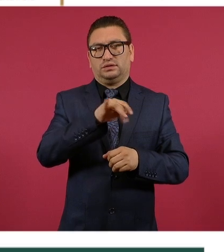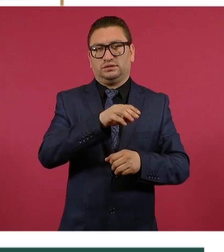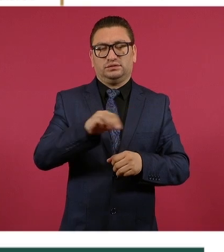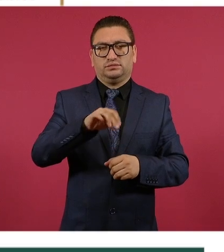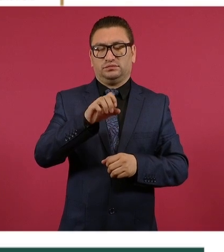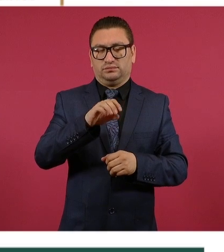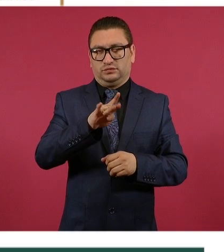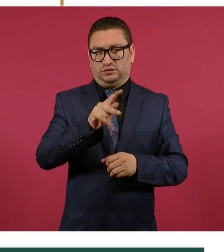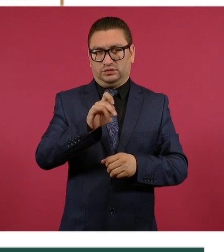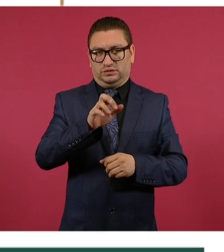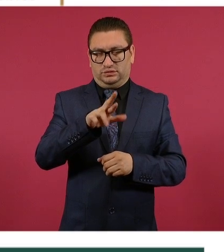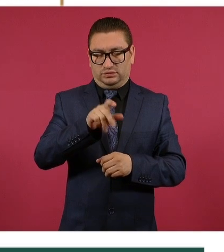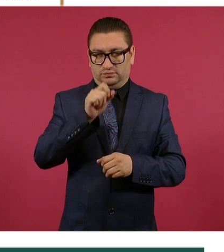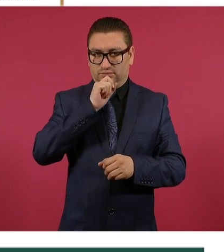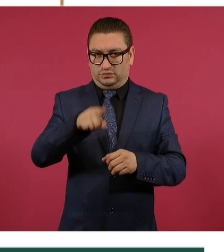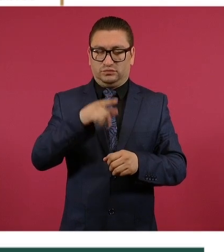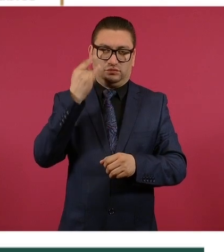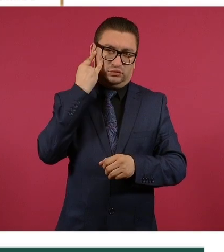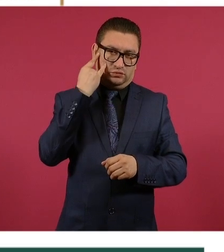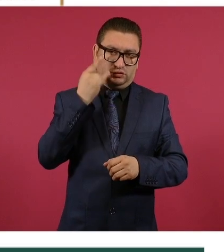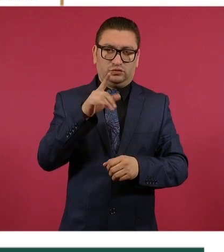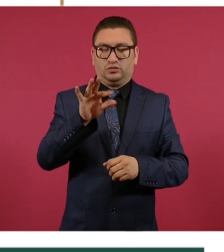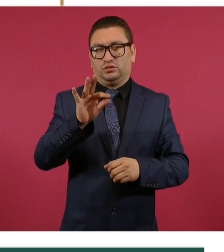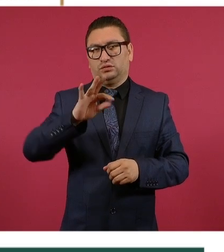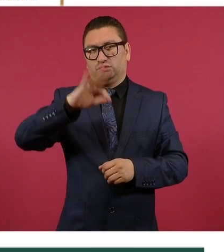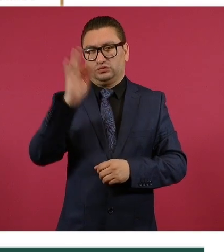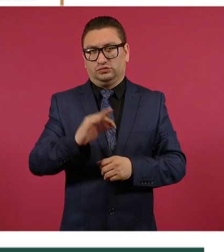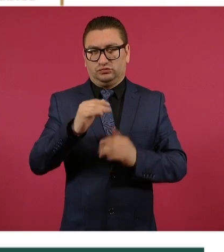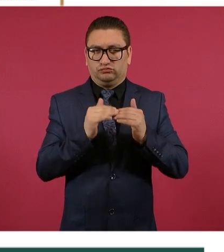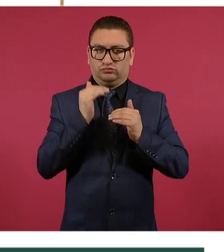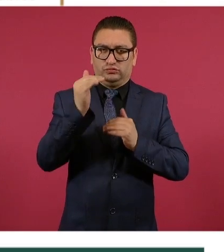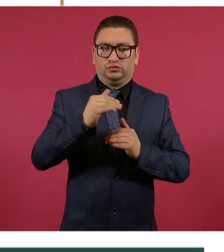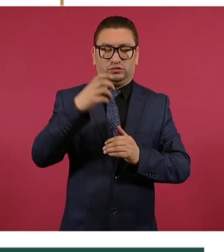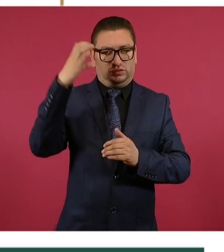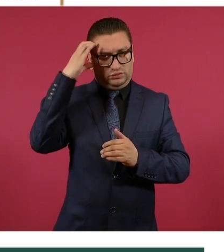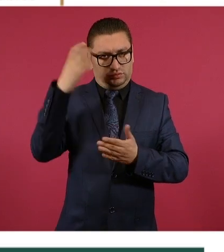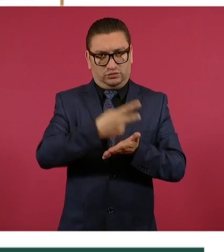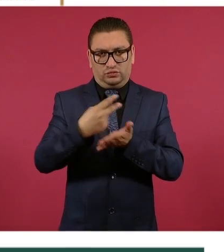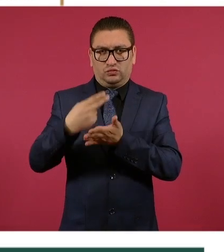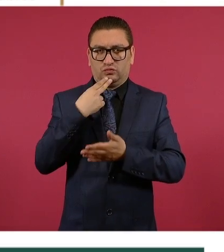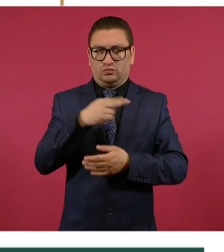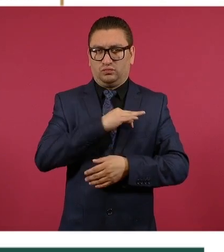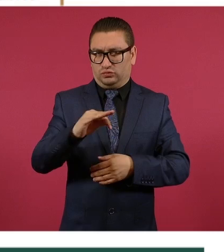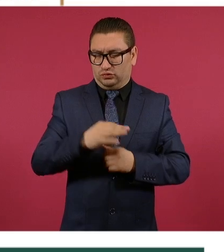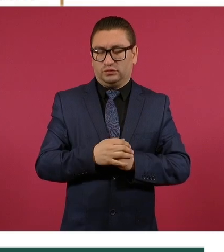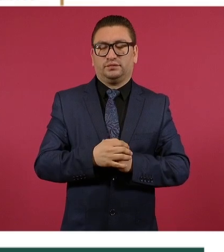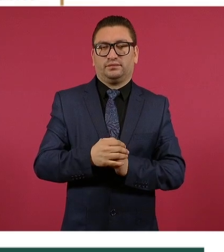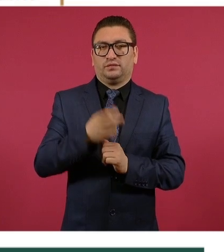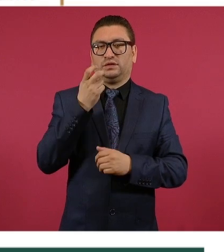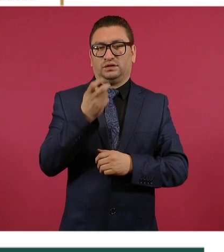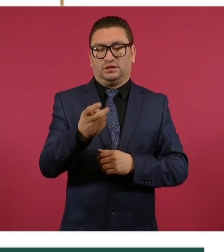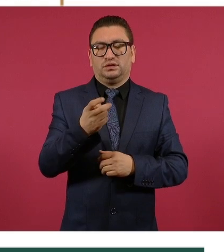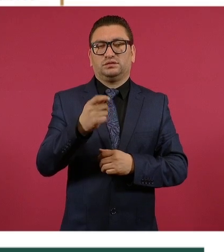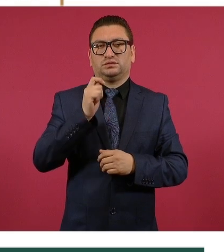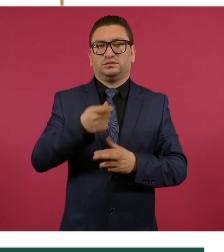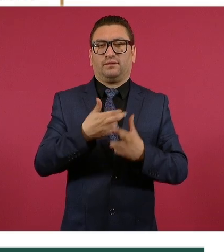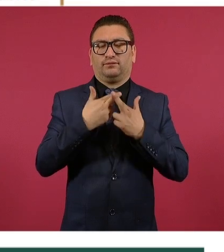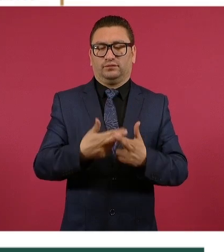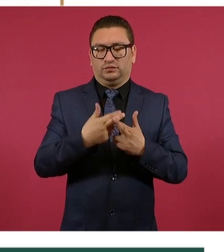en Campeche. Además, se ha incrementado un 40% el número de las camas sensibles y se está reportando un abasto